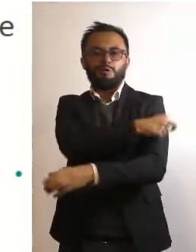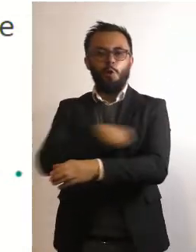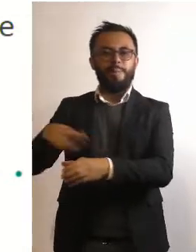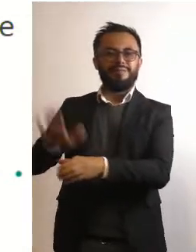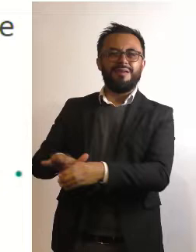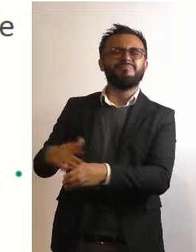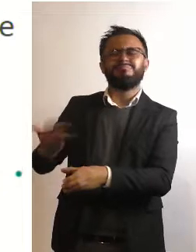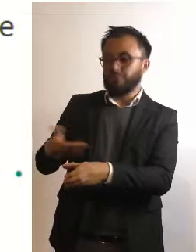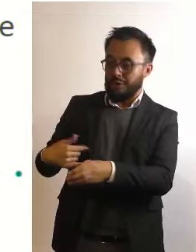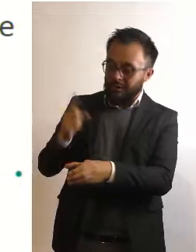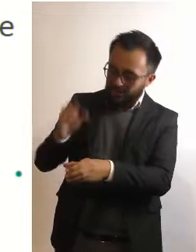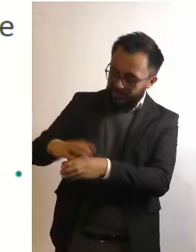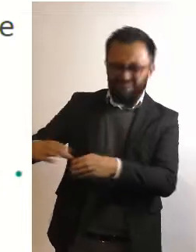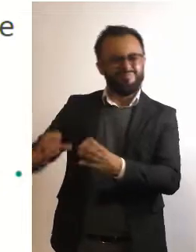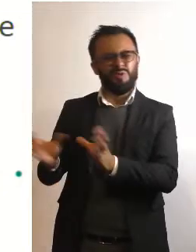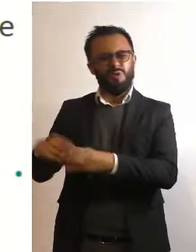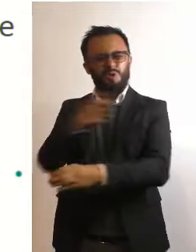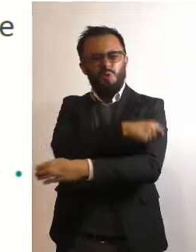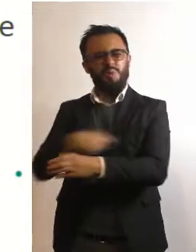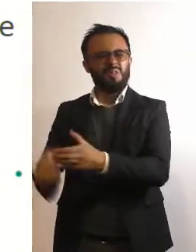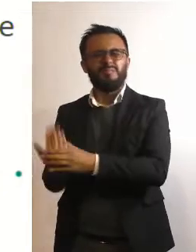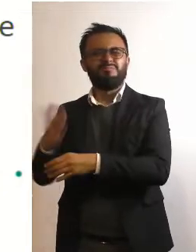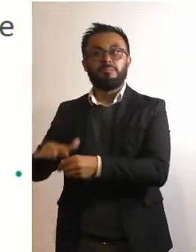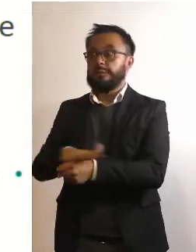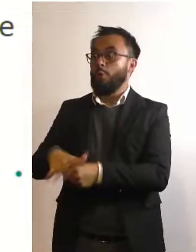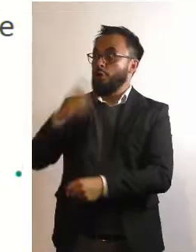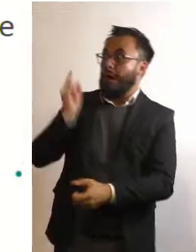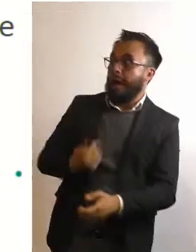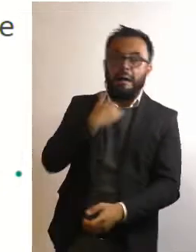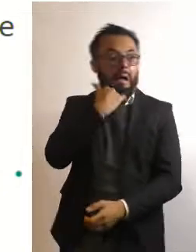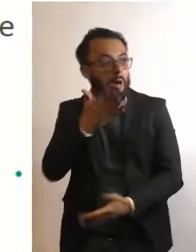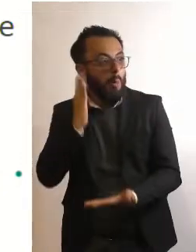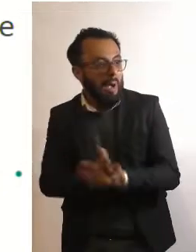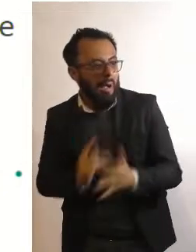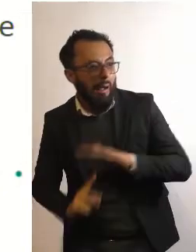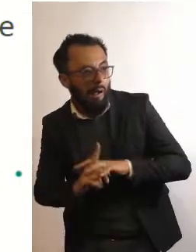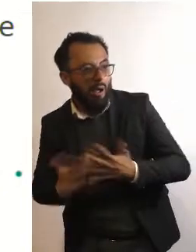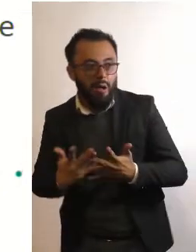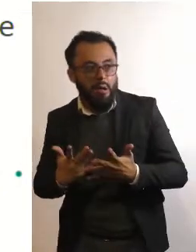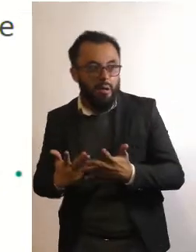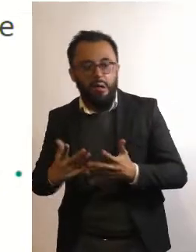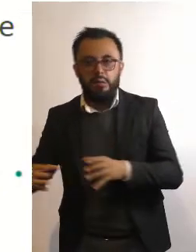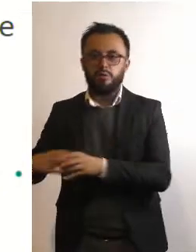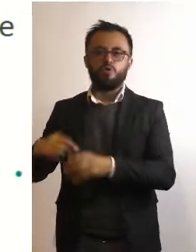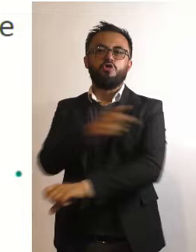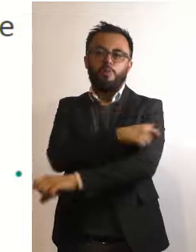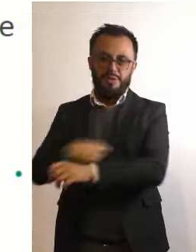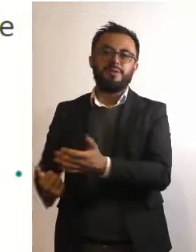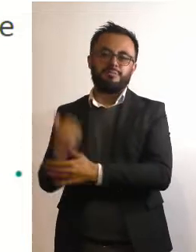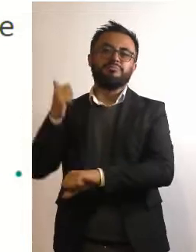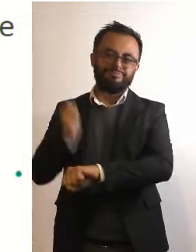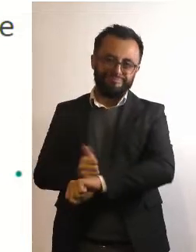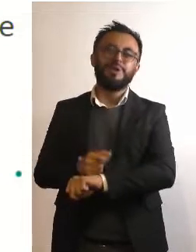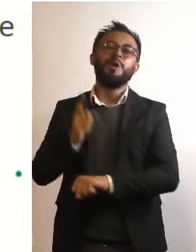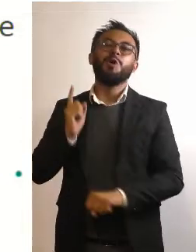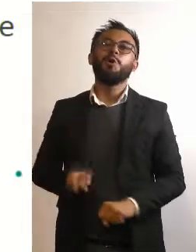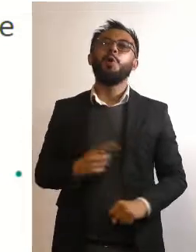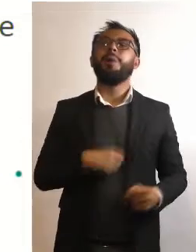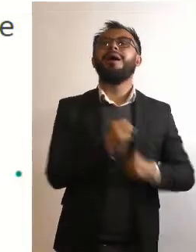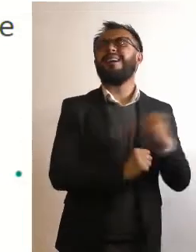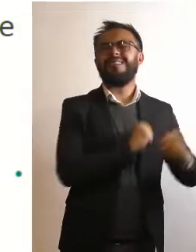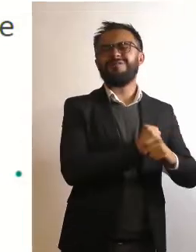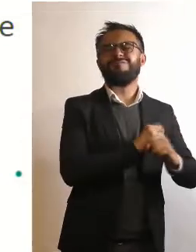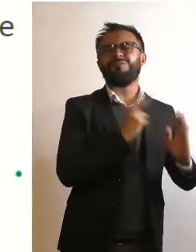en el 2020 a partir de la situación de contingencia que estábamos viviendo, con el fin